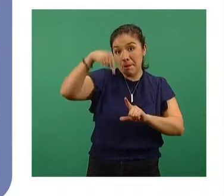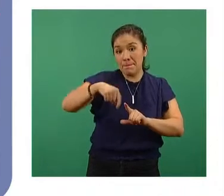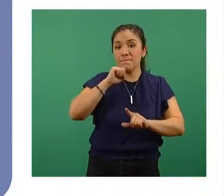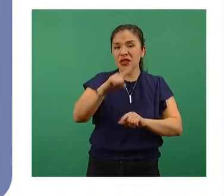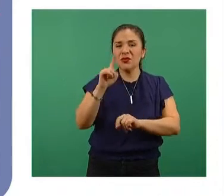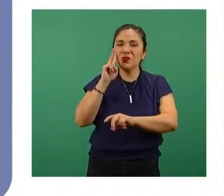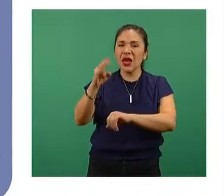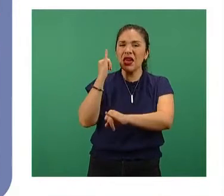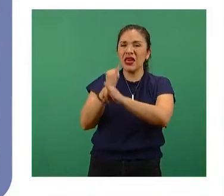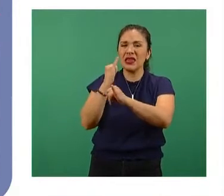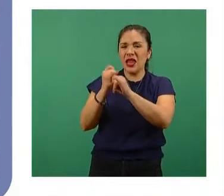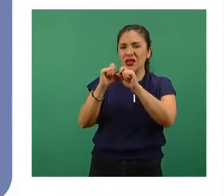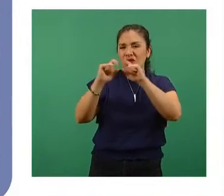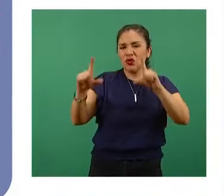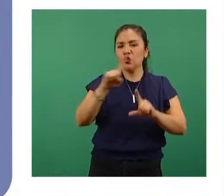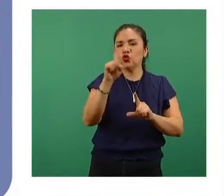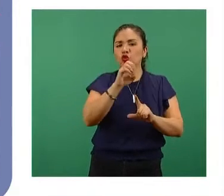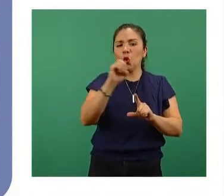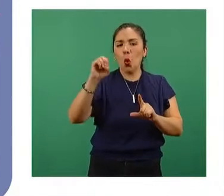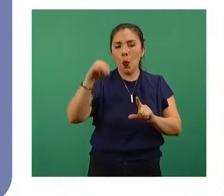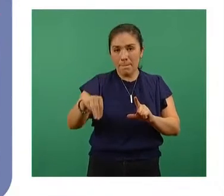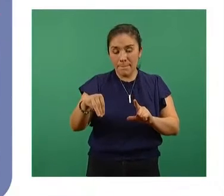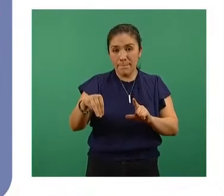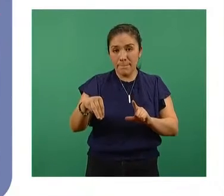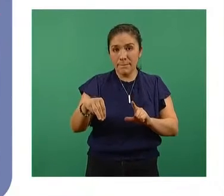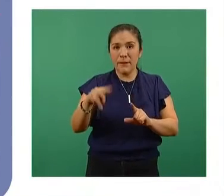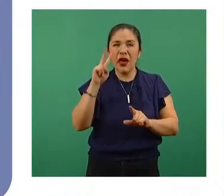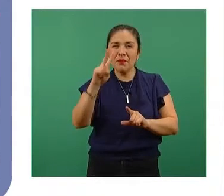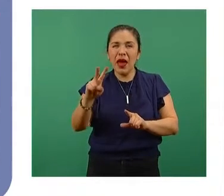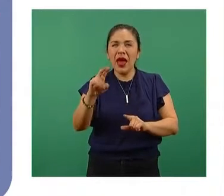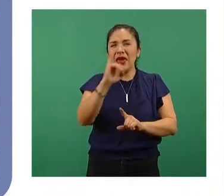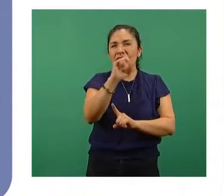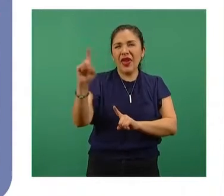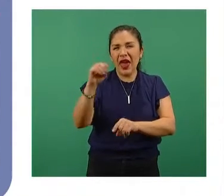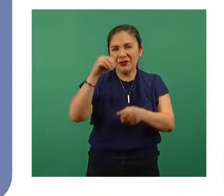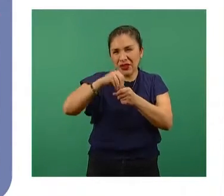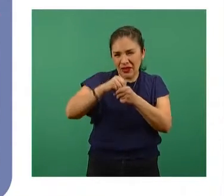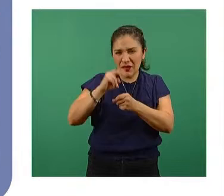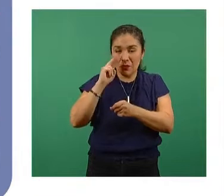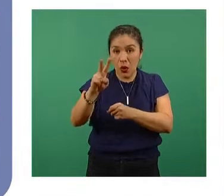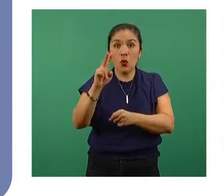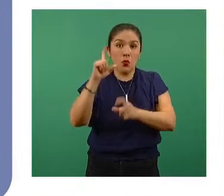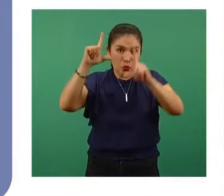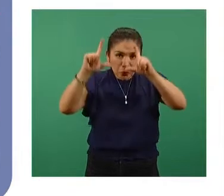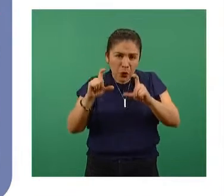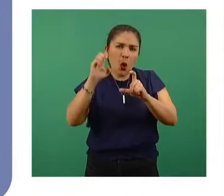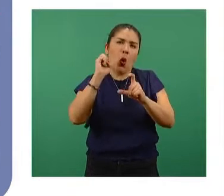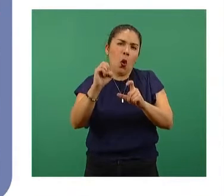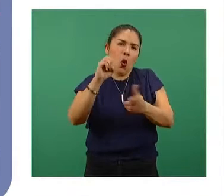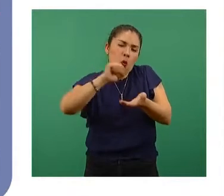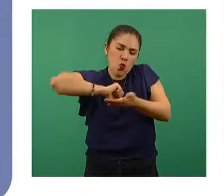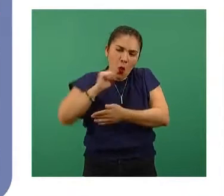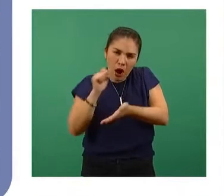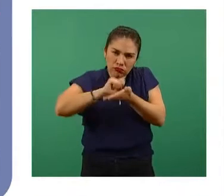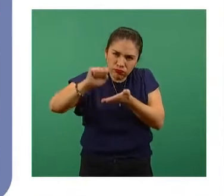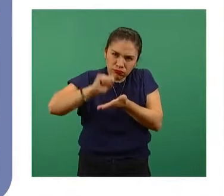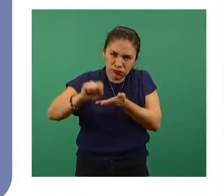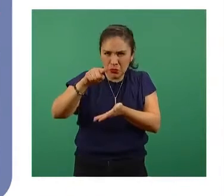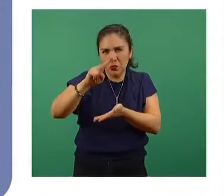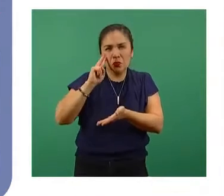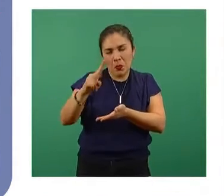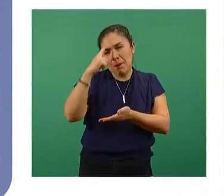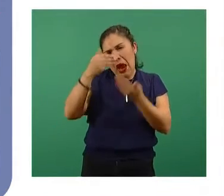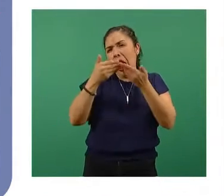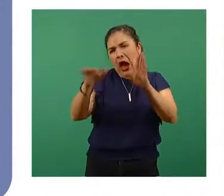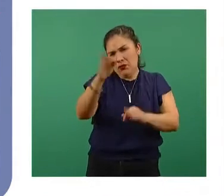liga de Zoom y con esos datos, por favor reténganlo, esto desde luego se pone a